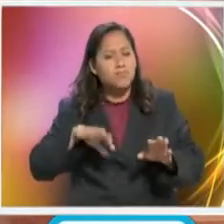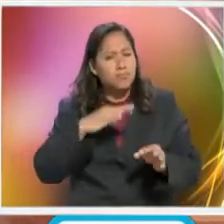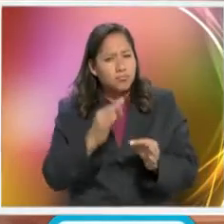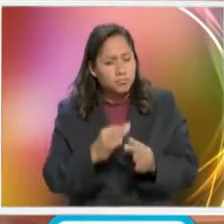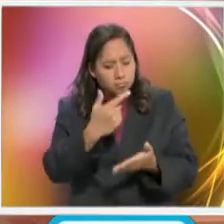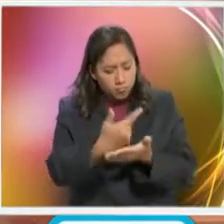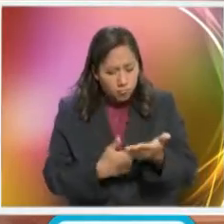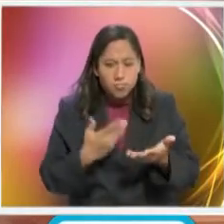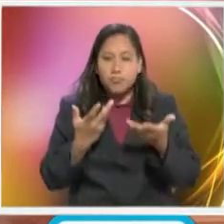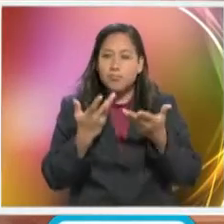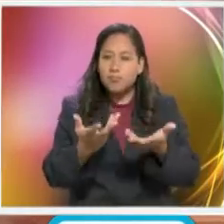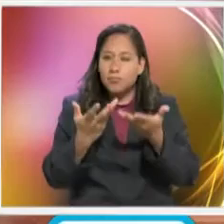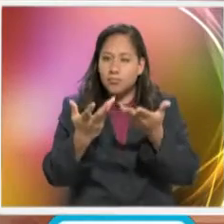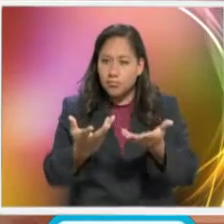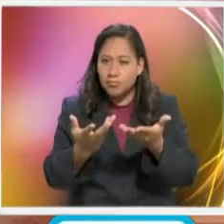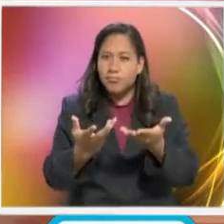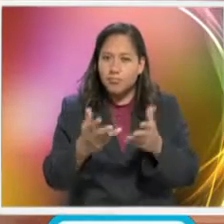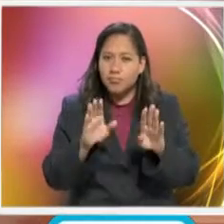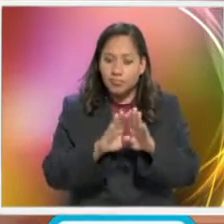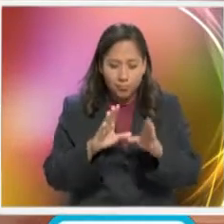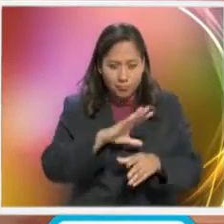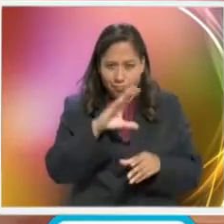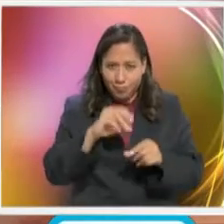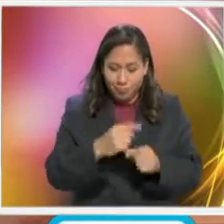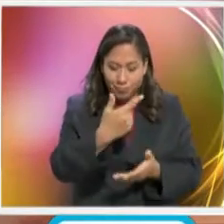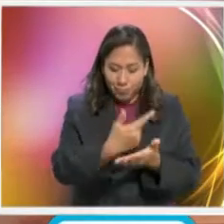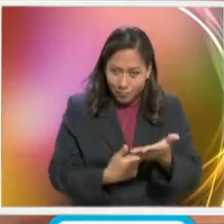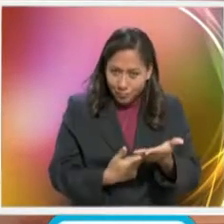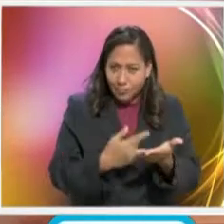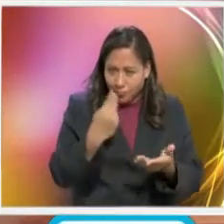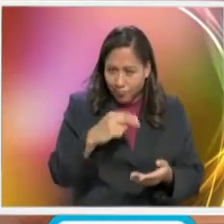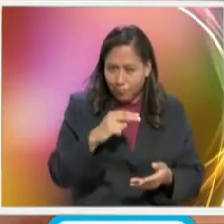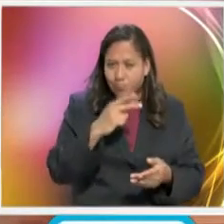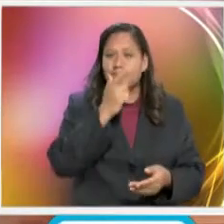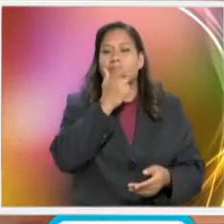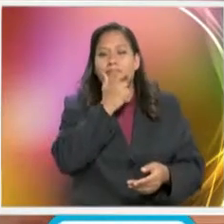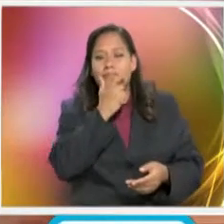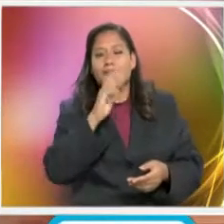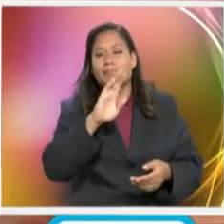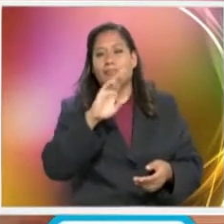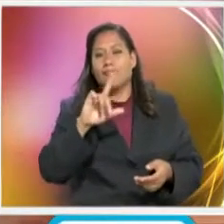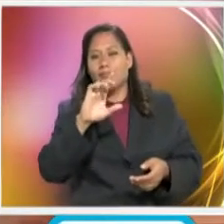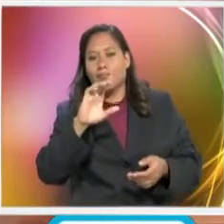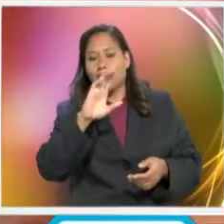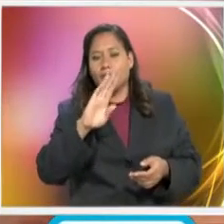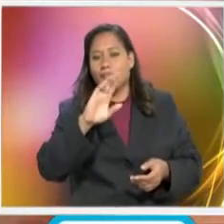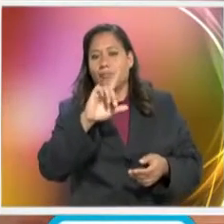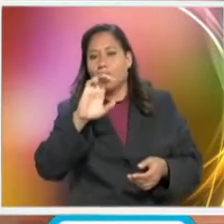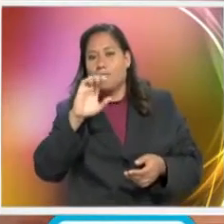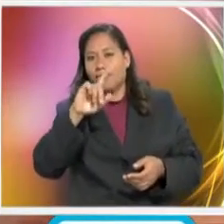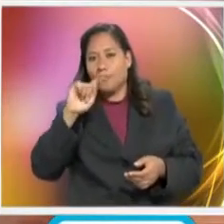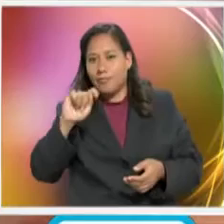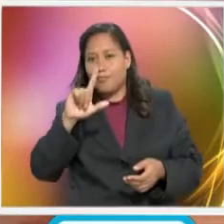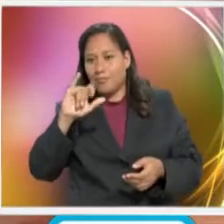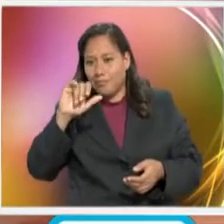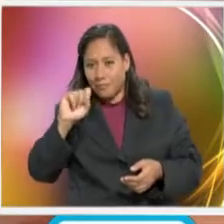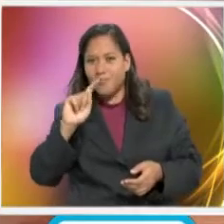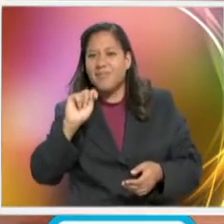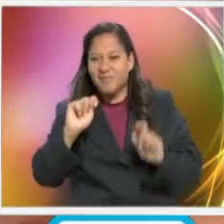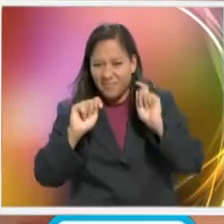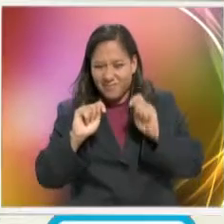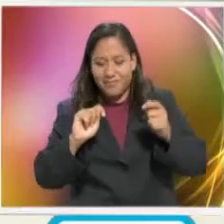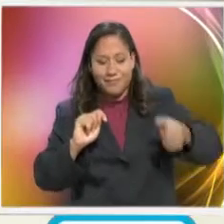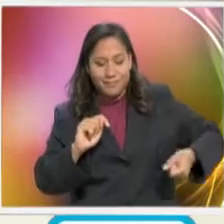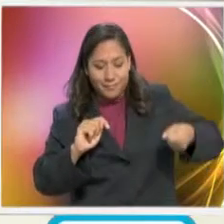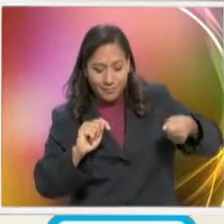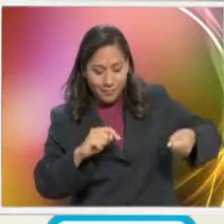una lista de deseos, un bucket list. Muy bien. Escuché eso. Es el término que se hace, ¿verdad, Alberto? Sí, exacto. Bucket list, que sea como una cubeta, una Sí.